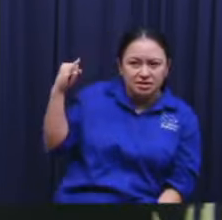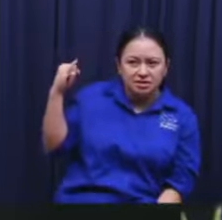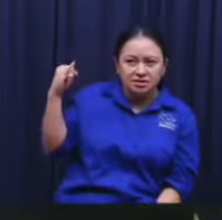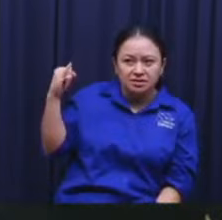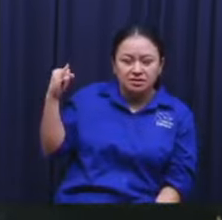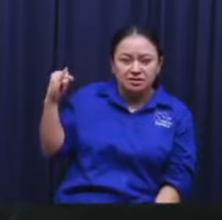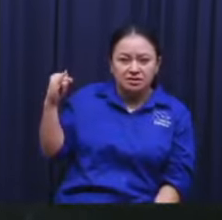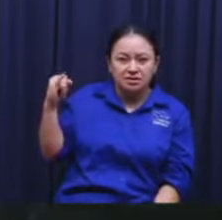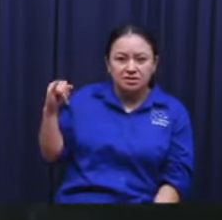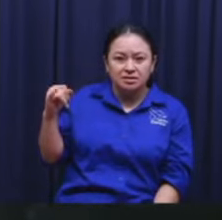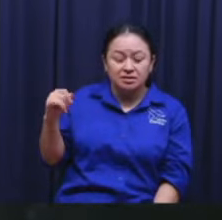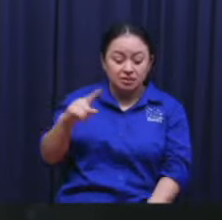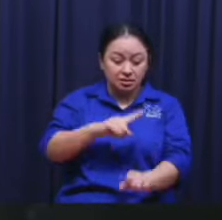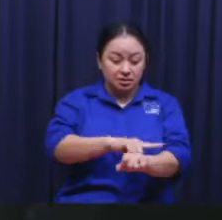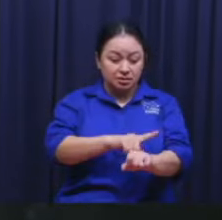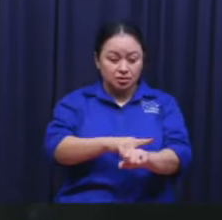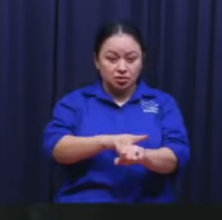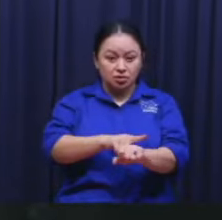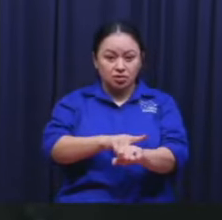lo levantaban?